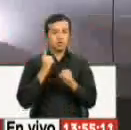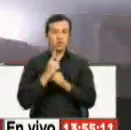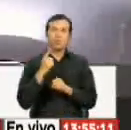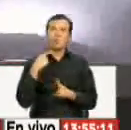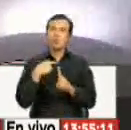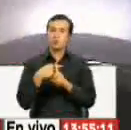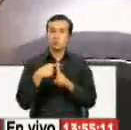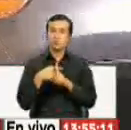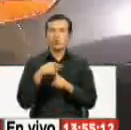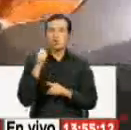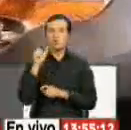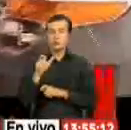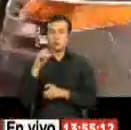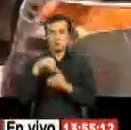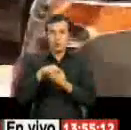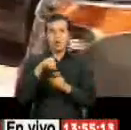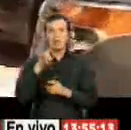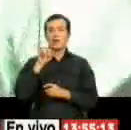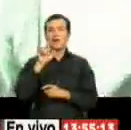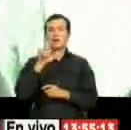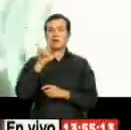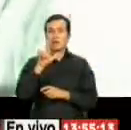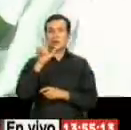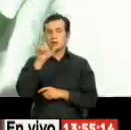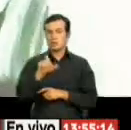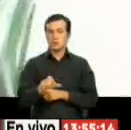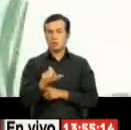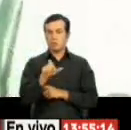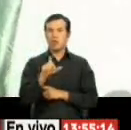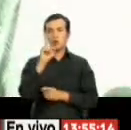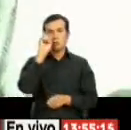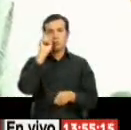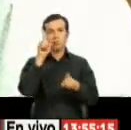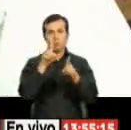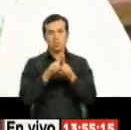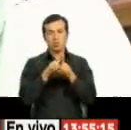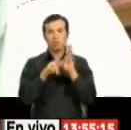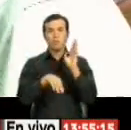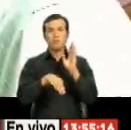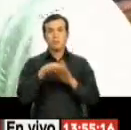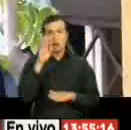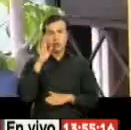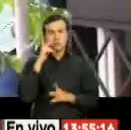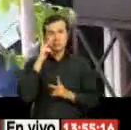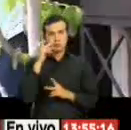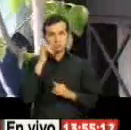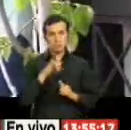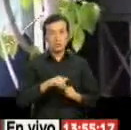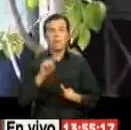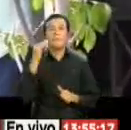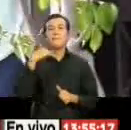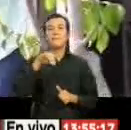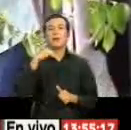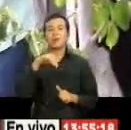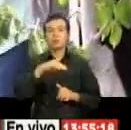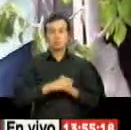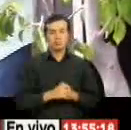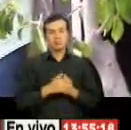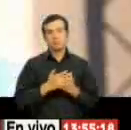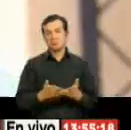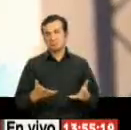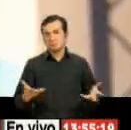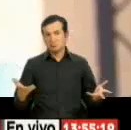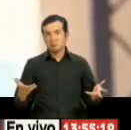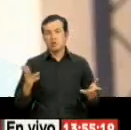mejor otro que se mantendrá es daniel viteri quien cerrará acuerdo más de fondo que de forma este miércoles son cosas que hay que